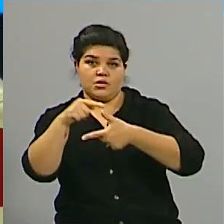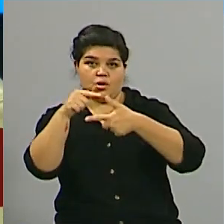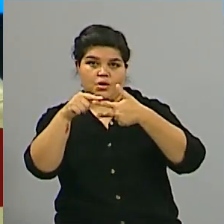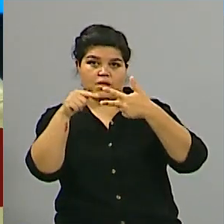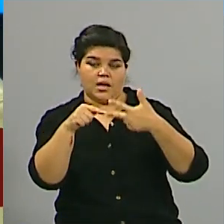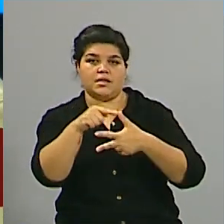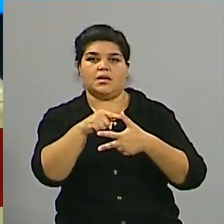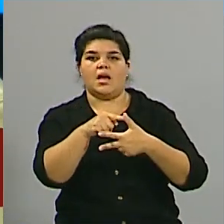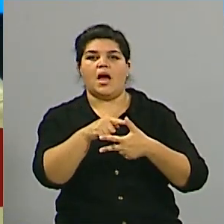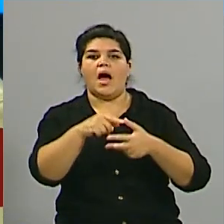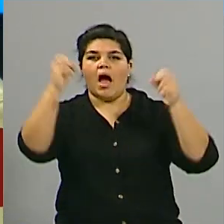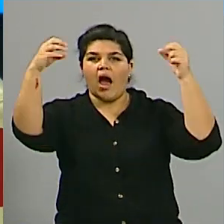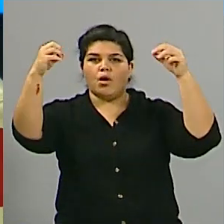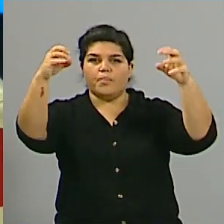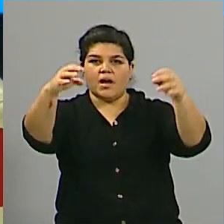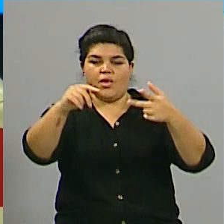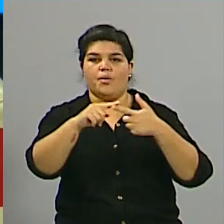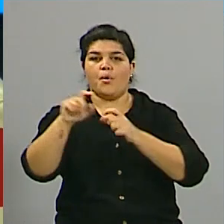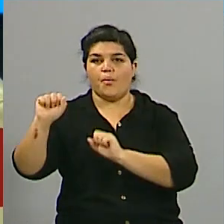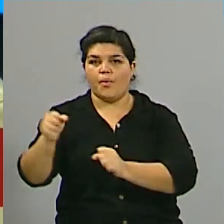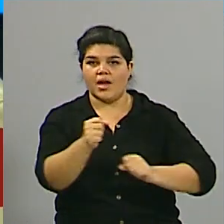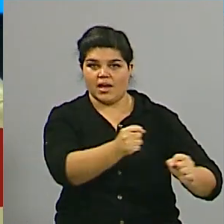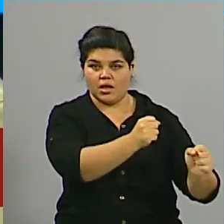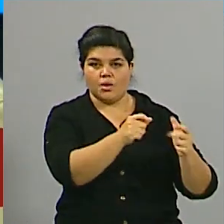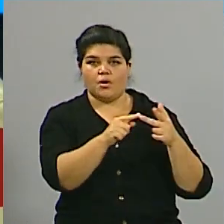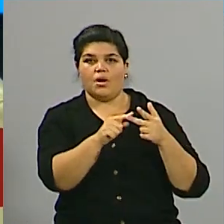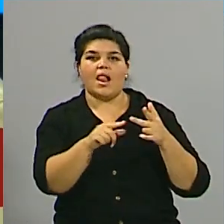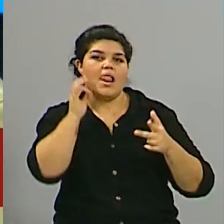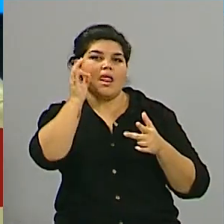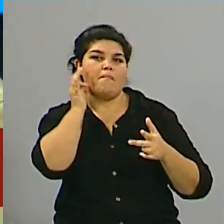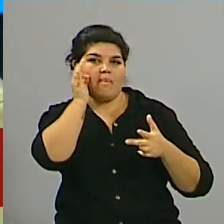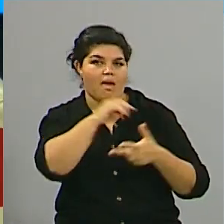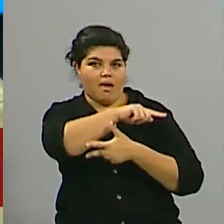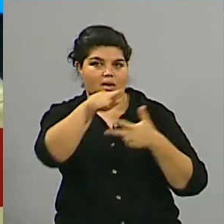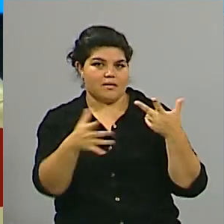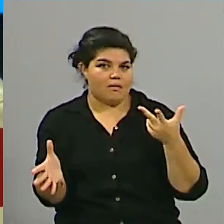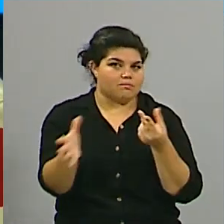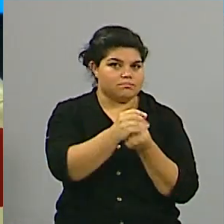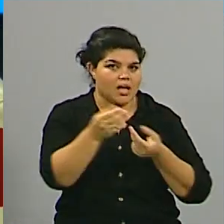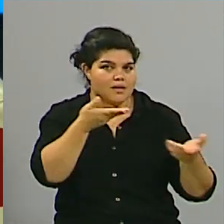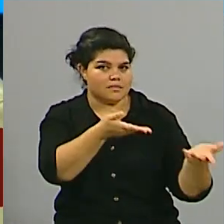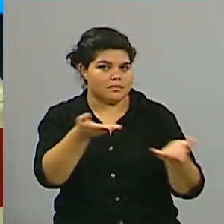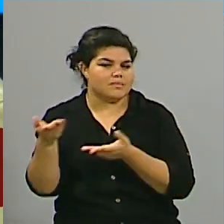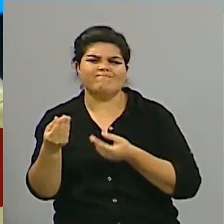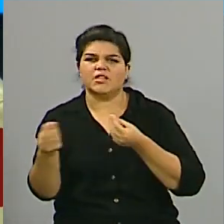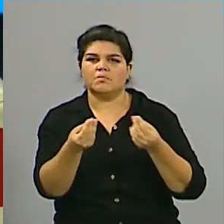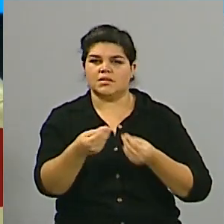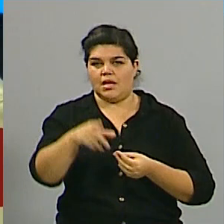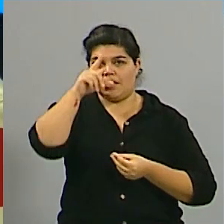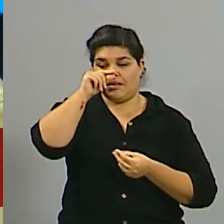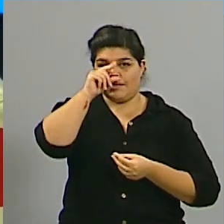porque, digamos, si hablamos de las problemáticas que tiene Las Heras y los mayores reclamos, podemos hablar de